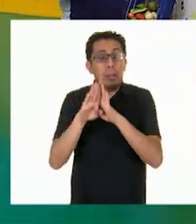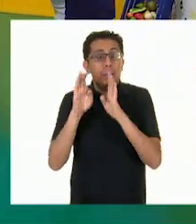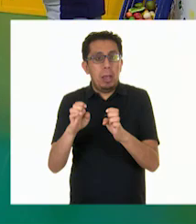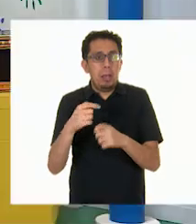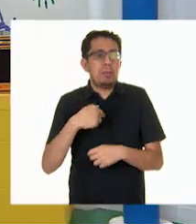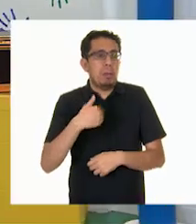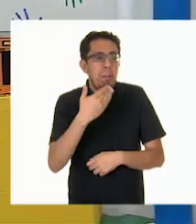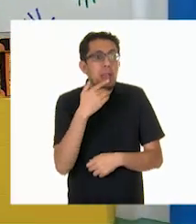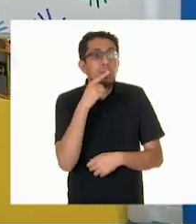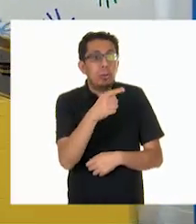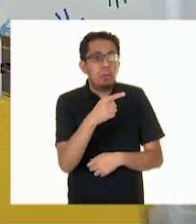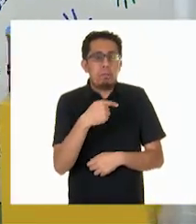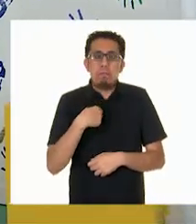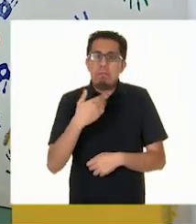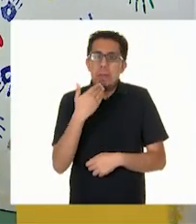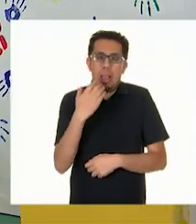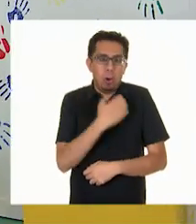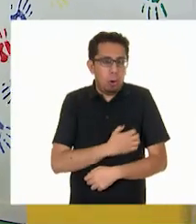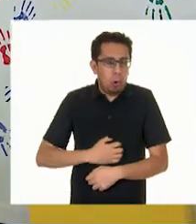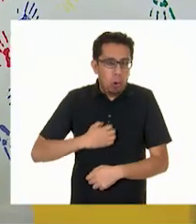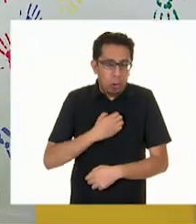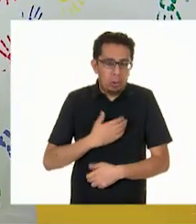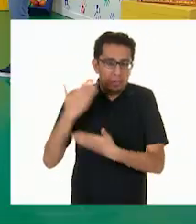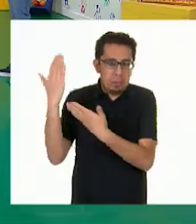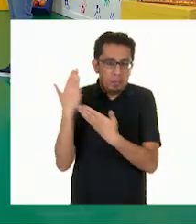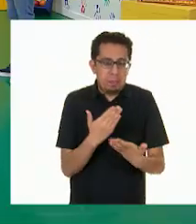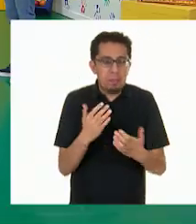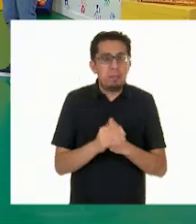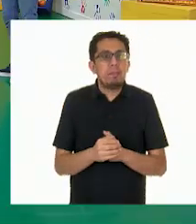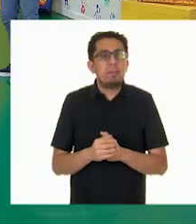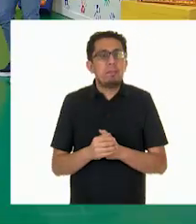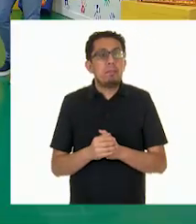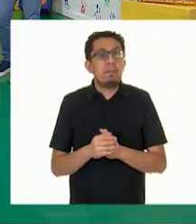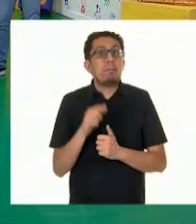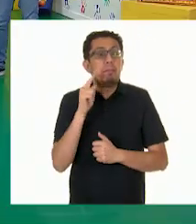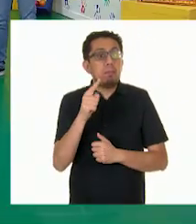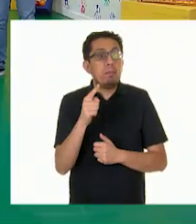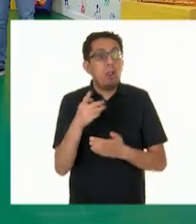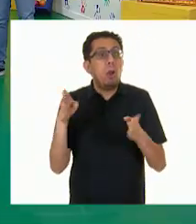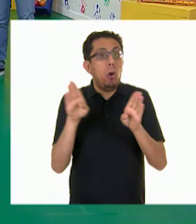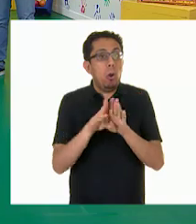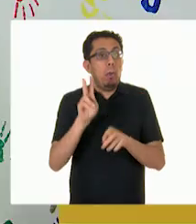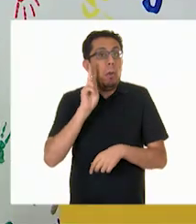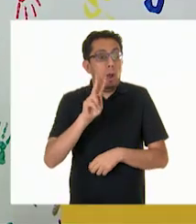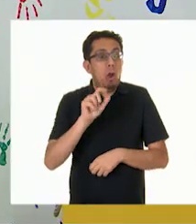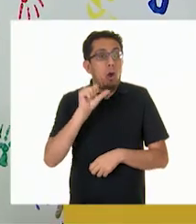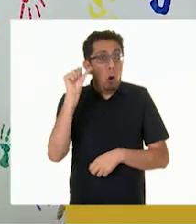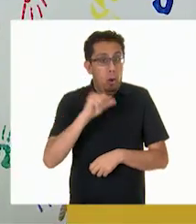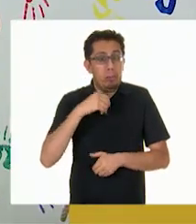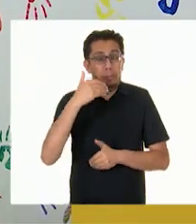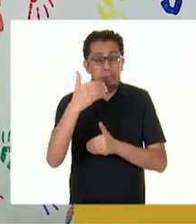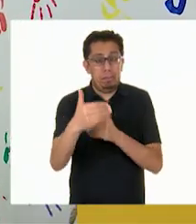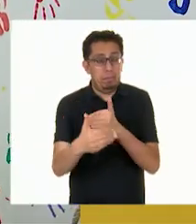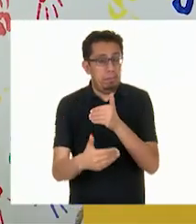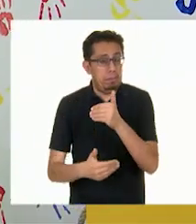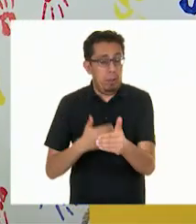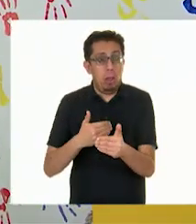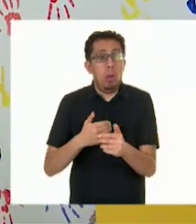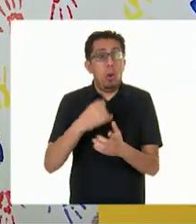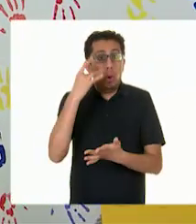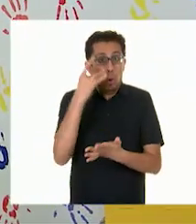y tú? Bien, bien verte contento nuevo. de tenerlo en clase. ¿Y qué te parece si hoy vamos más allá del termómetro de